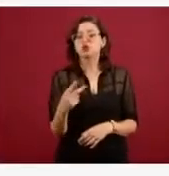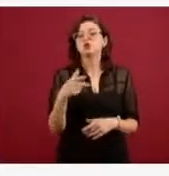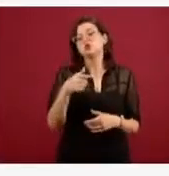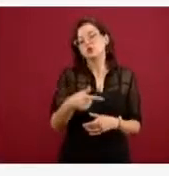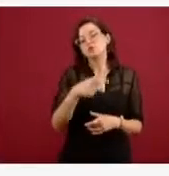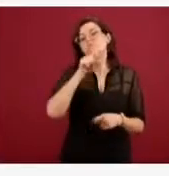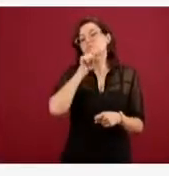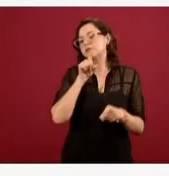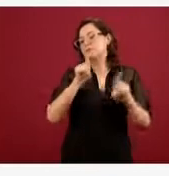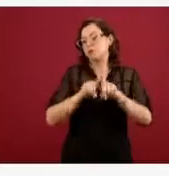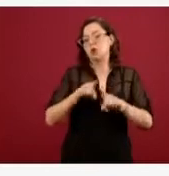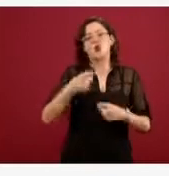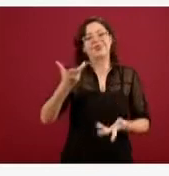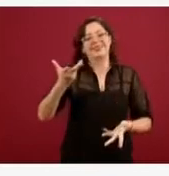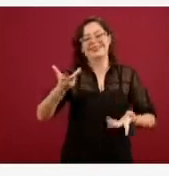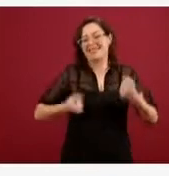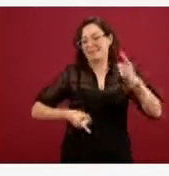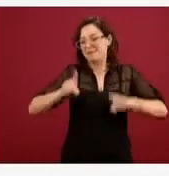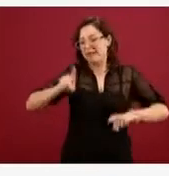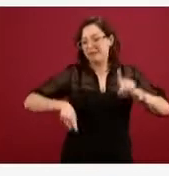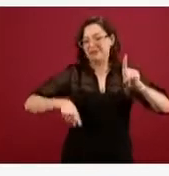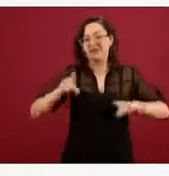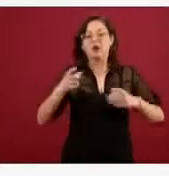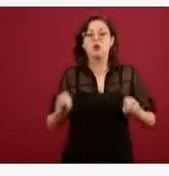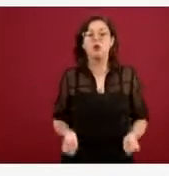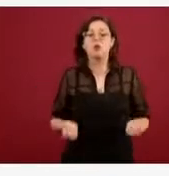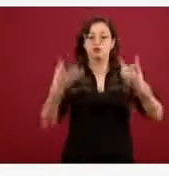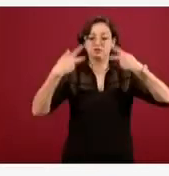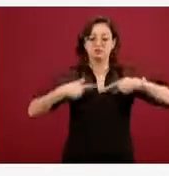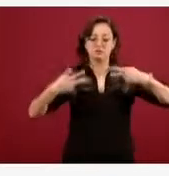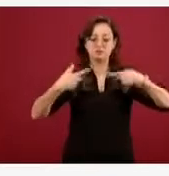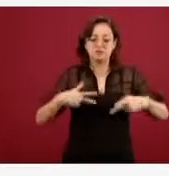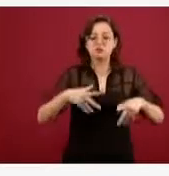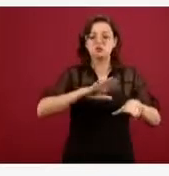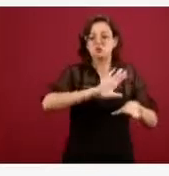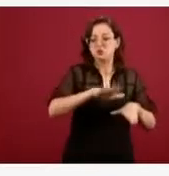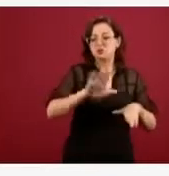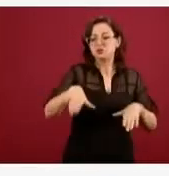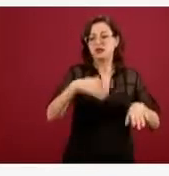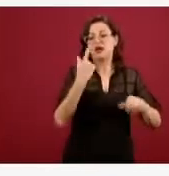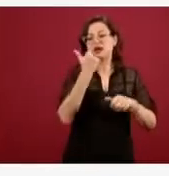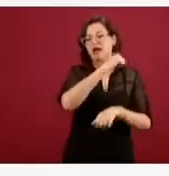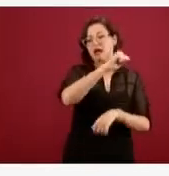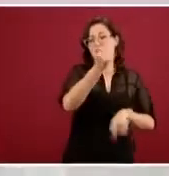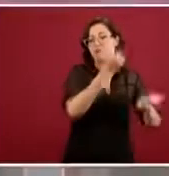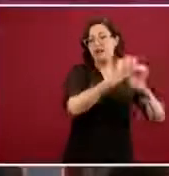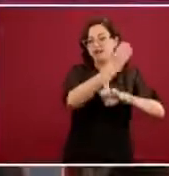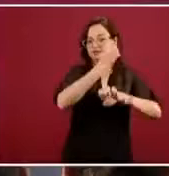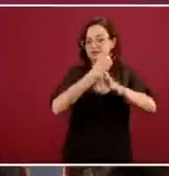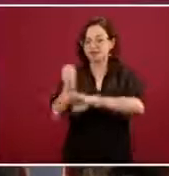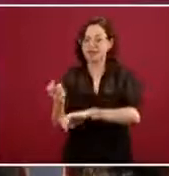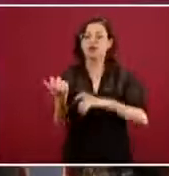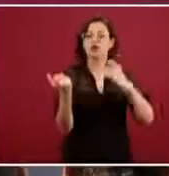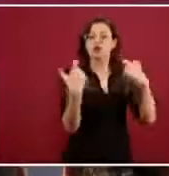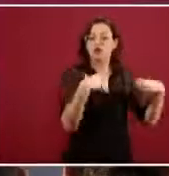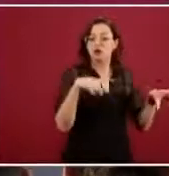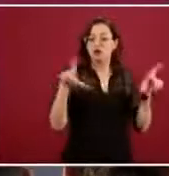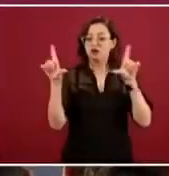dependiendo de cómo han ocurrido el total de las defunciones para cada una de las entidades. En la siguiente